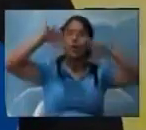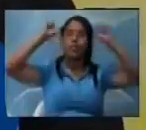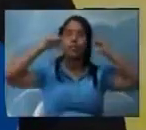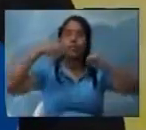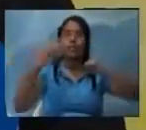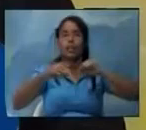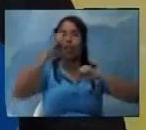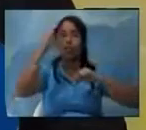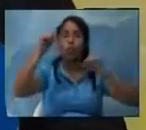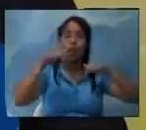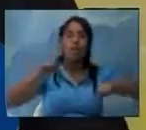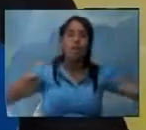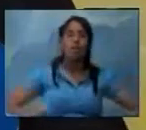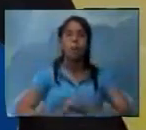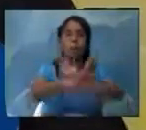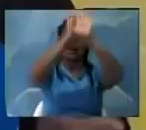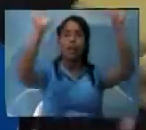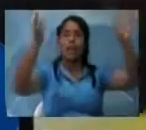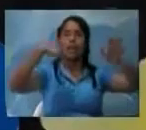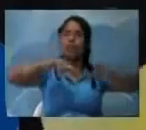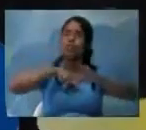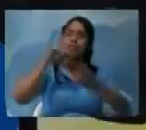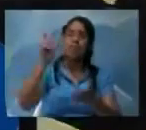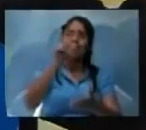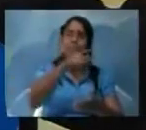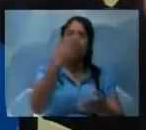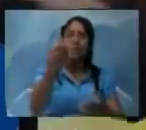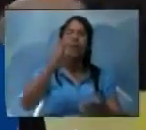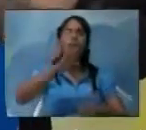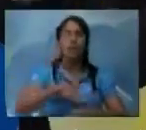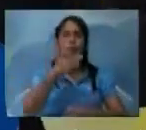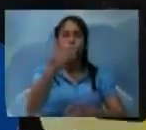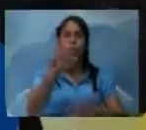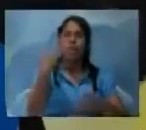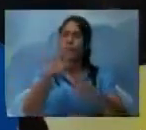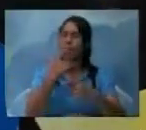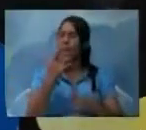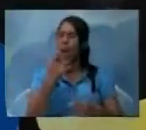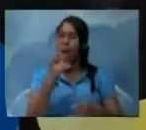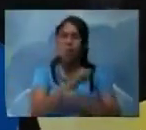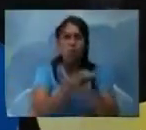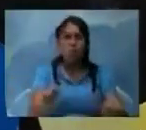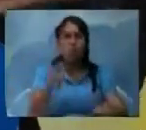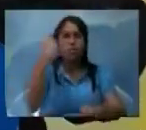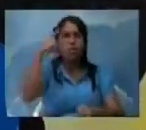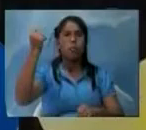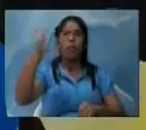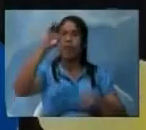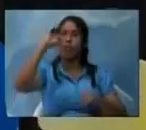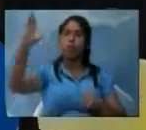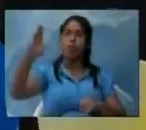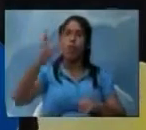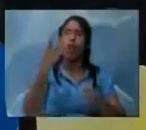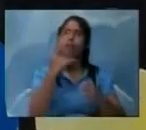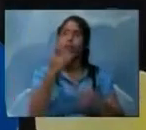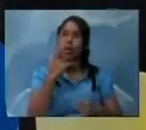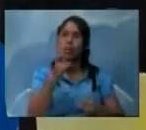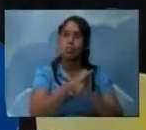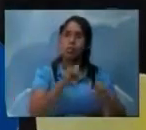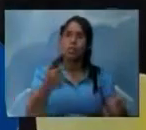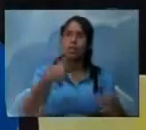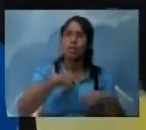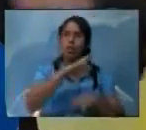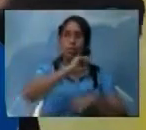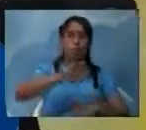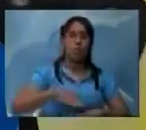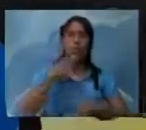que Dios en esta mañana nos quiere enseñar que Él puede. Hay algo imposible para mí, hay algo imposible que yo no